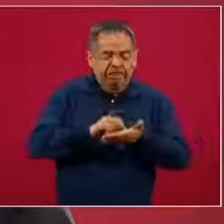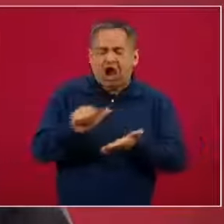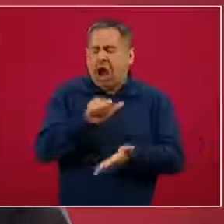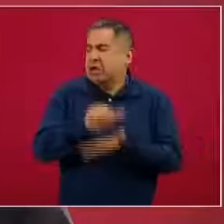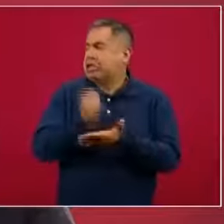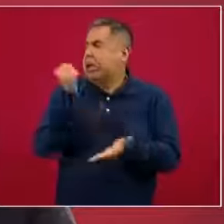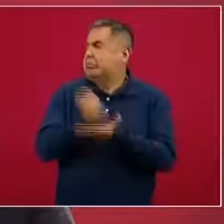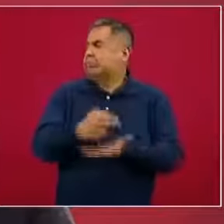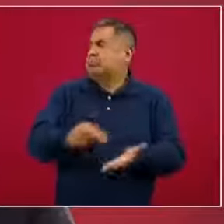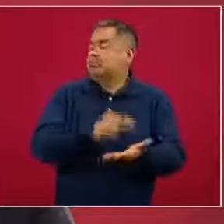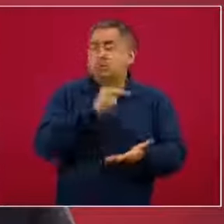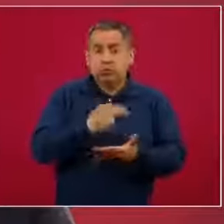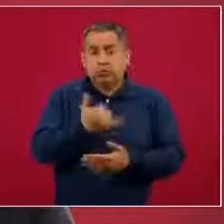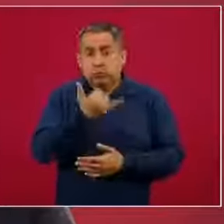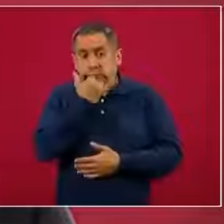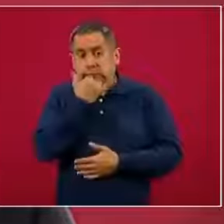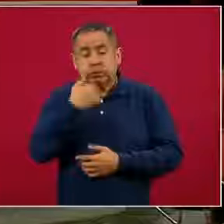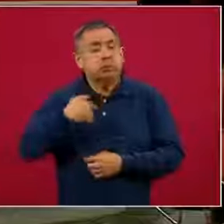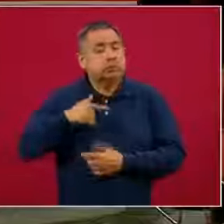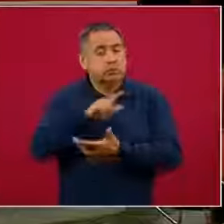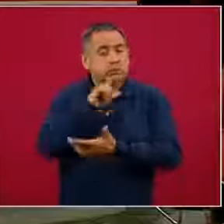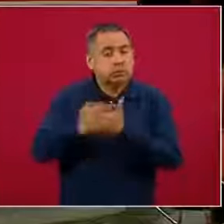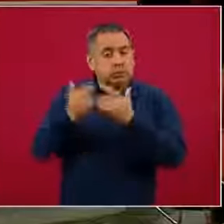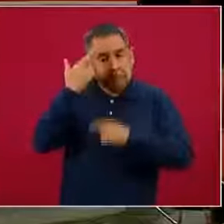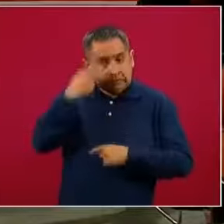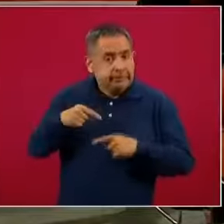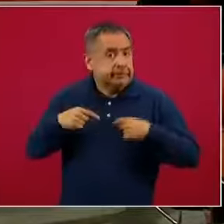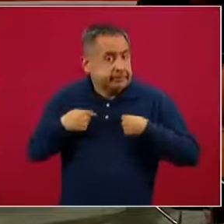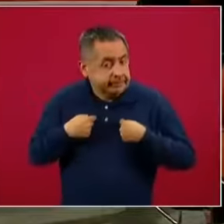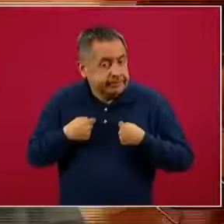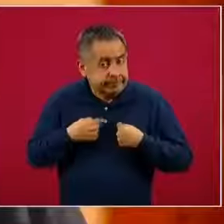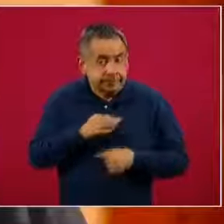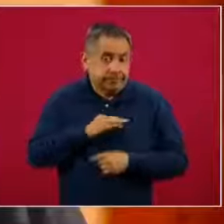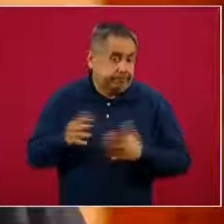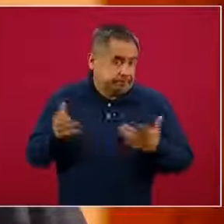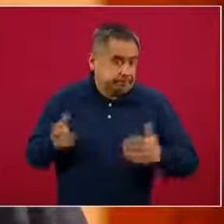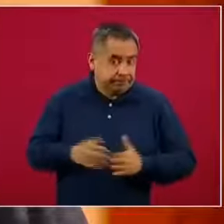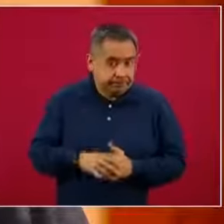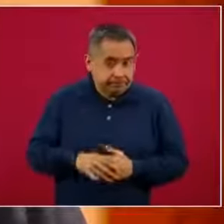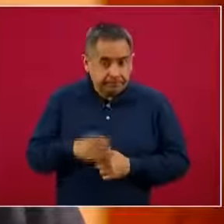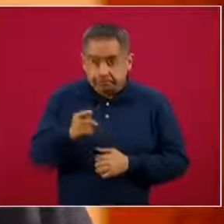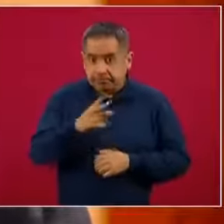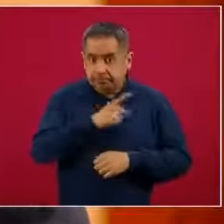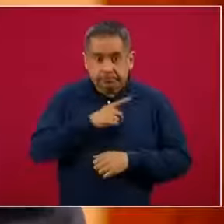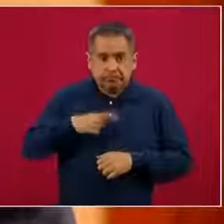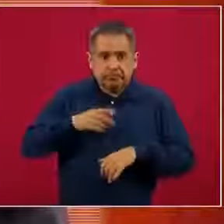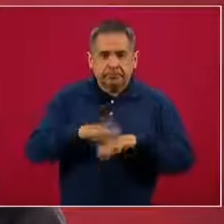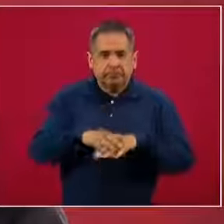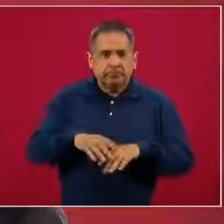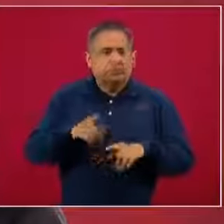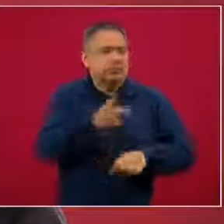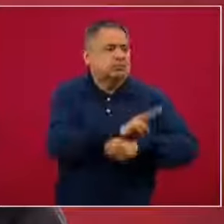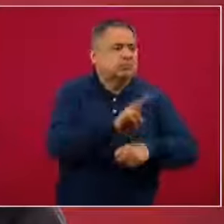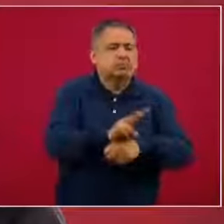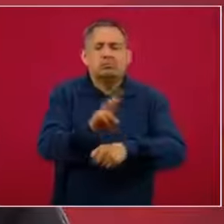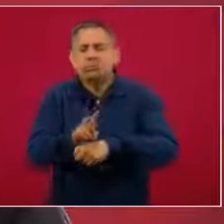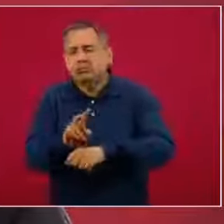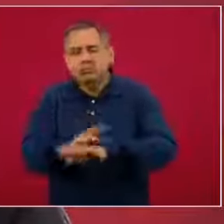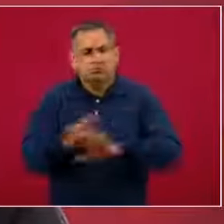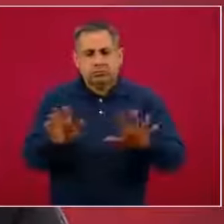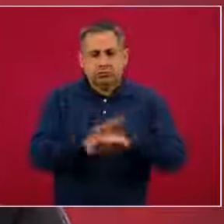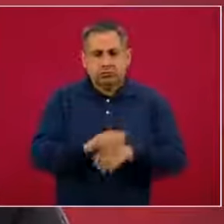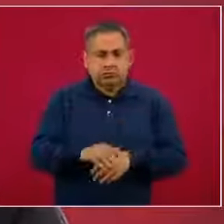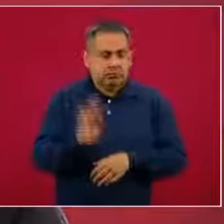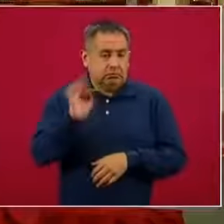certificado y por lo tanto en su momento el acta de muerte, podría estar cometiendo un delito. Entonces no se trata de que alguien lo vigile. Si